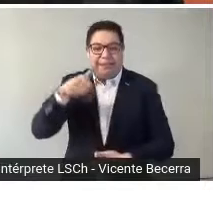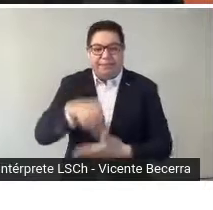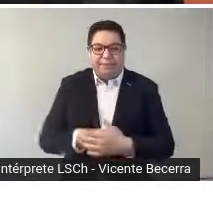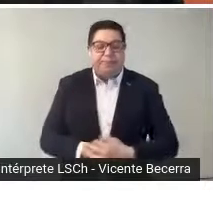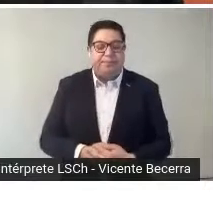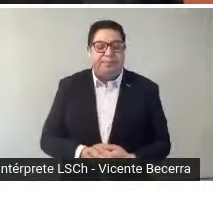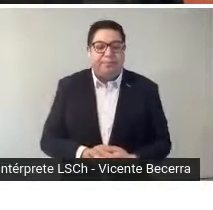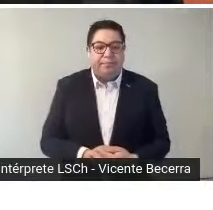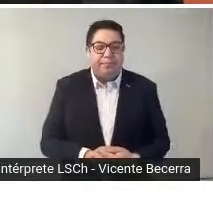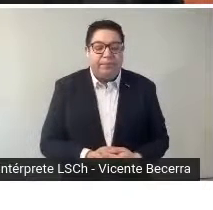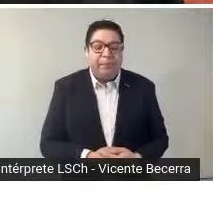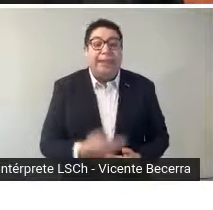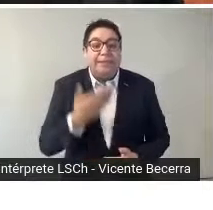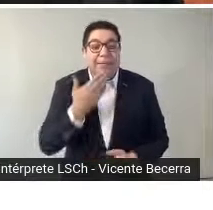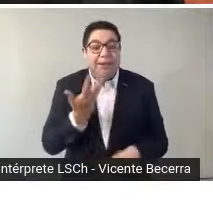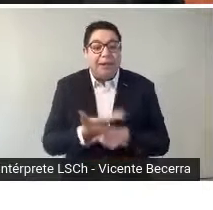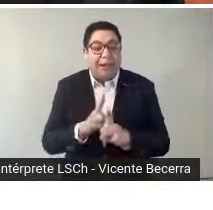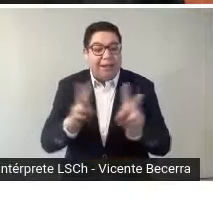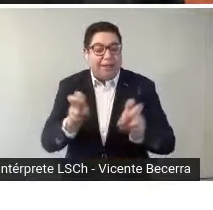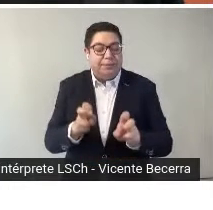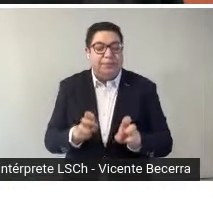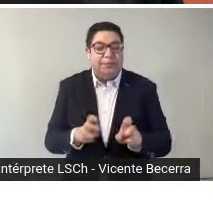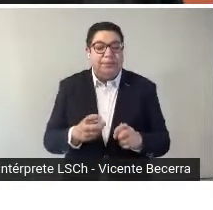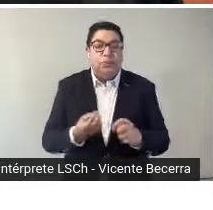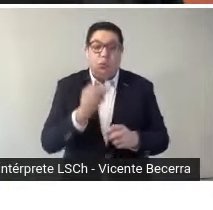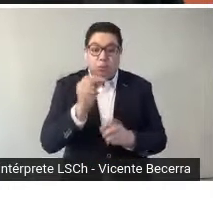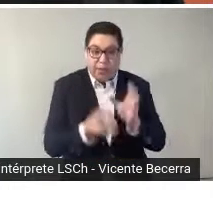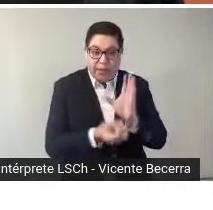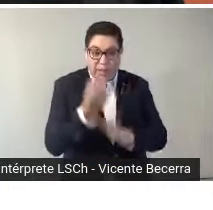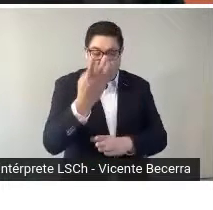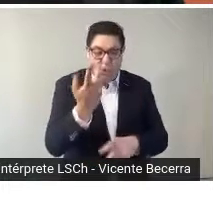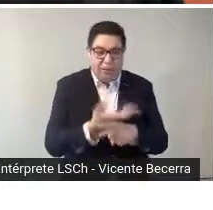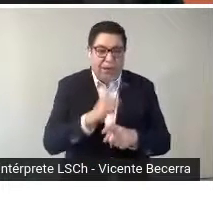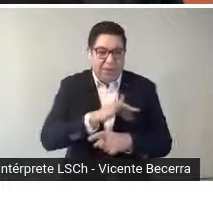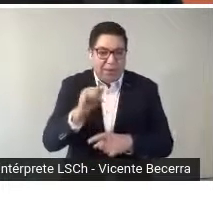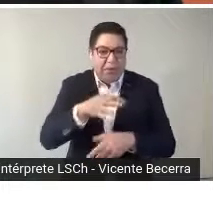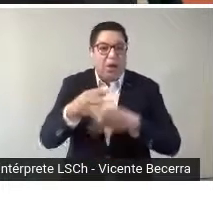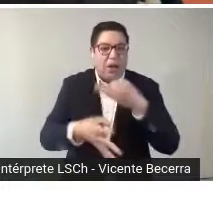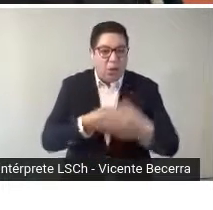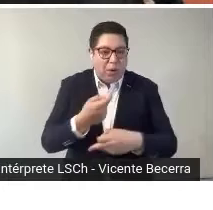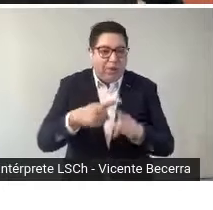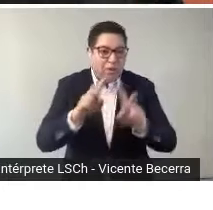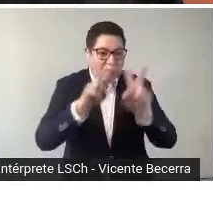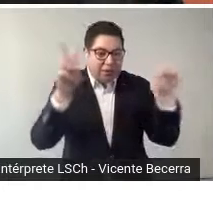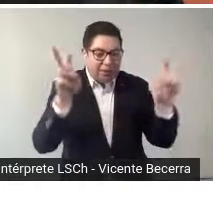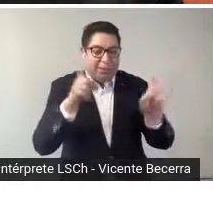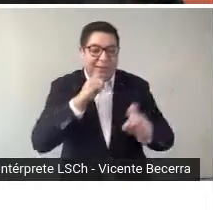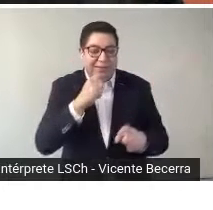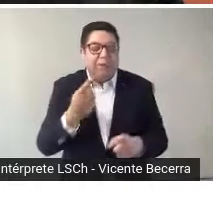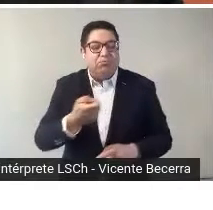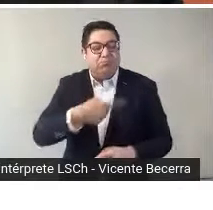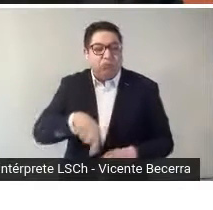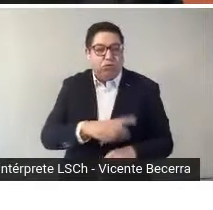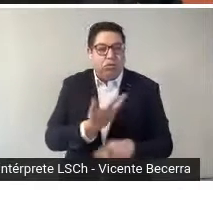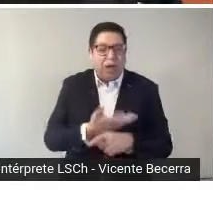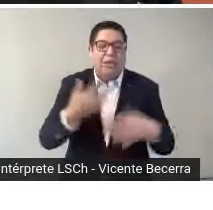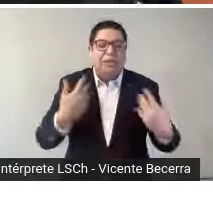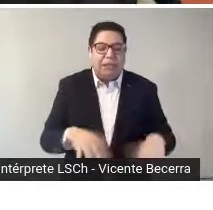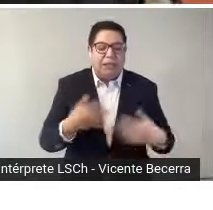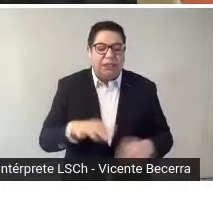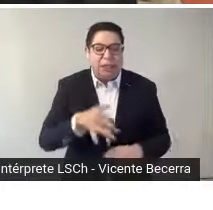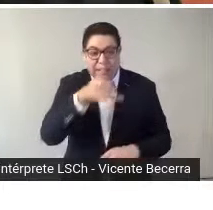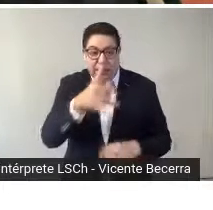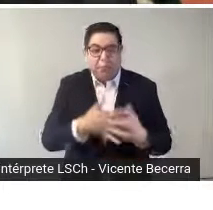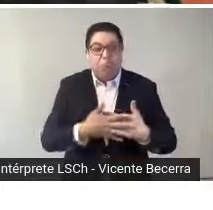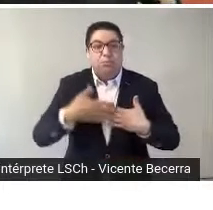de este encuentro tendremos una instancia nueva que ya comentaremos en más detalle, que estamos desarrollando hace algún tiempo y que